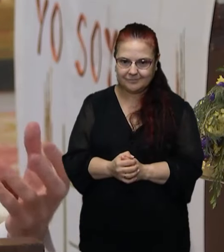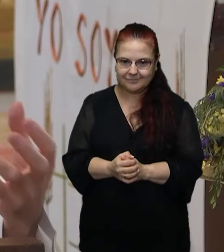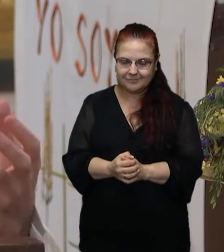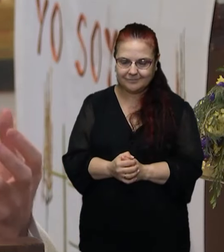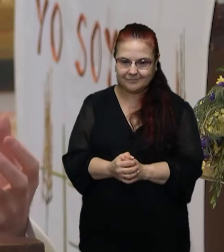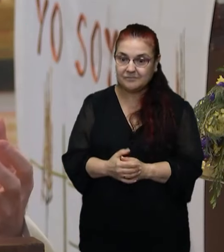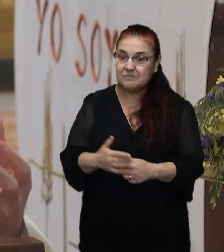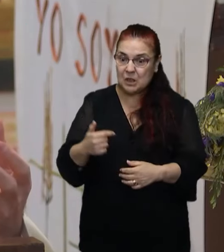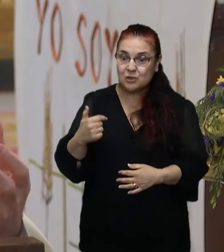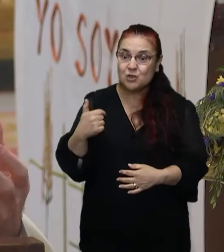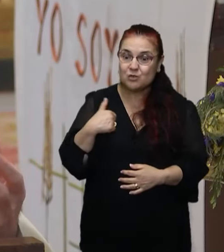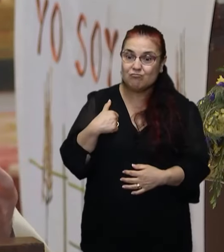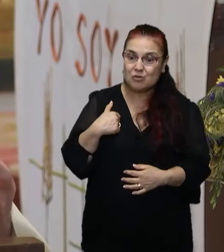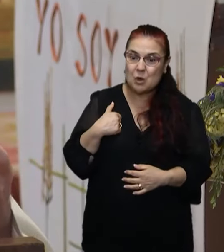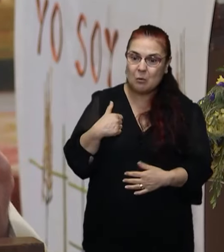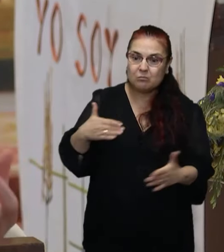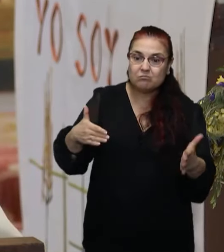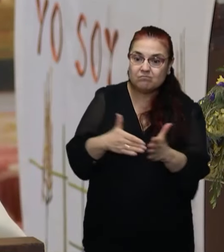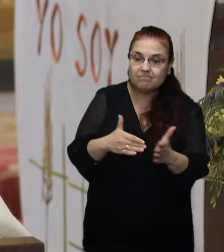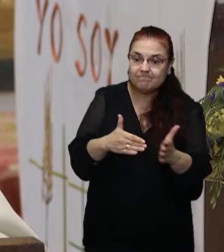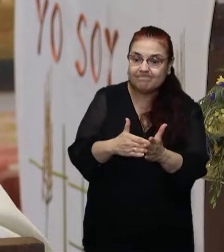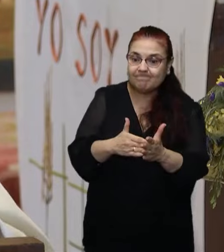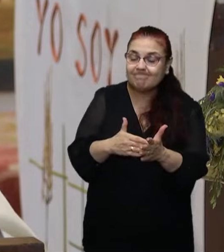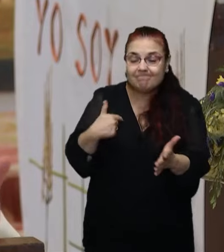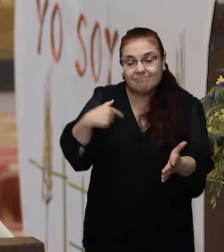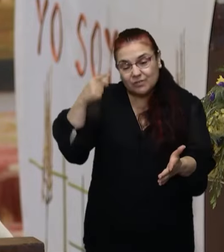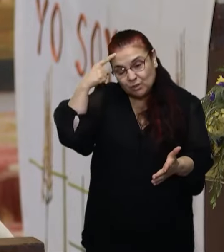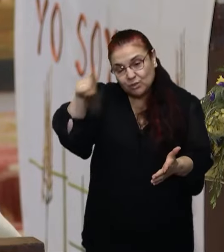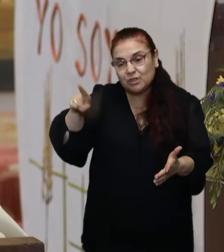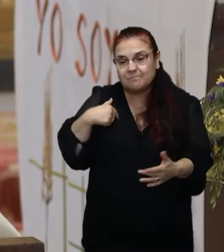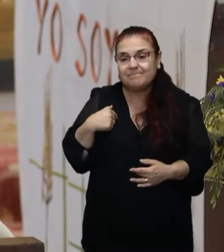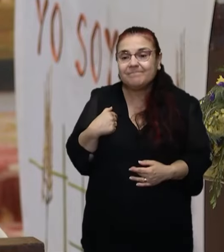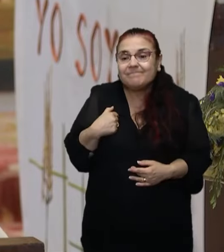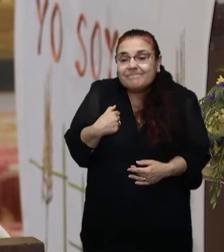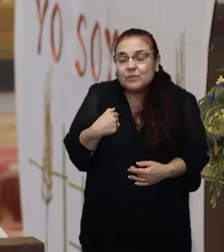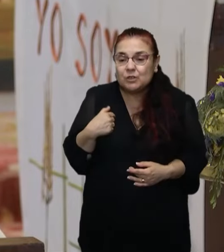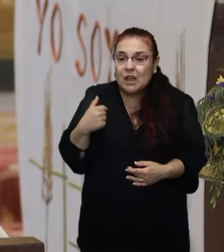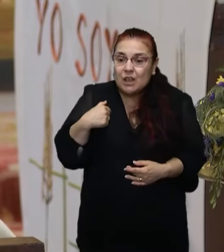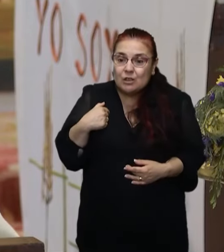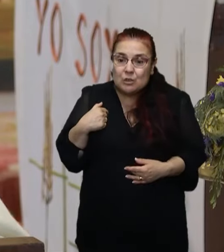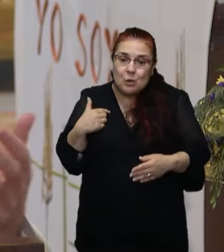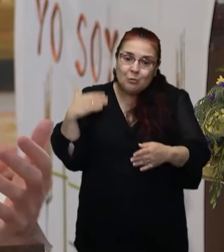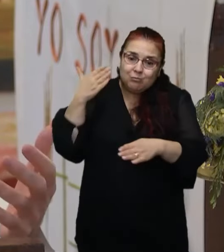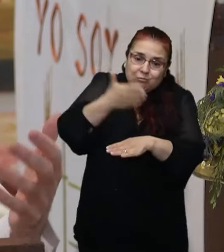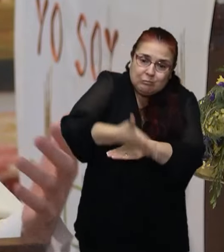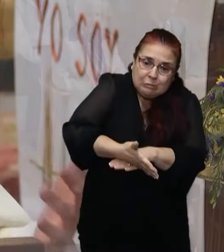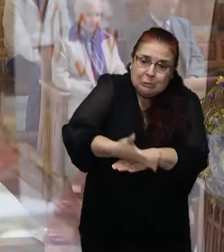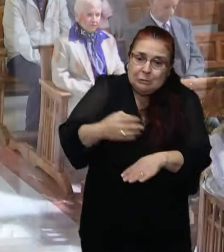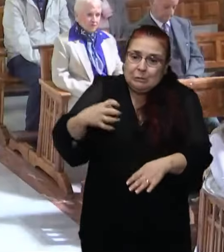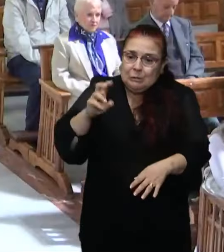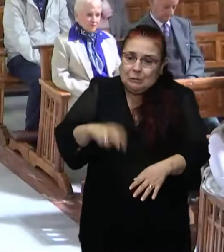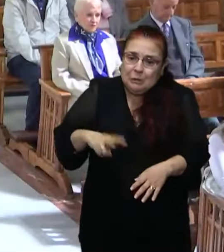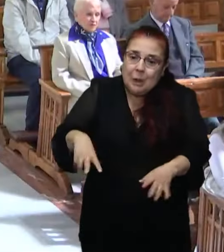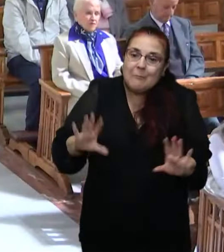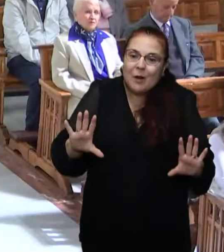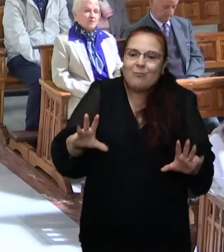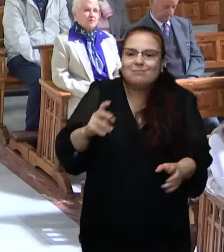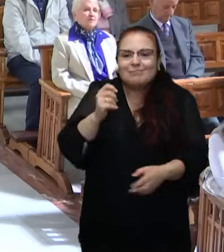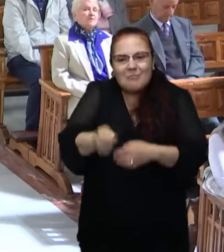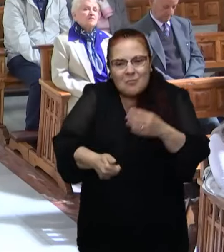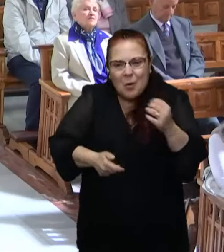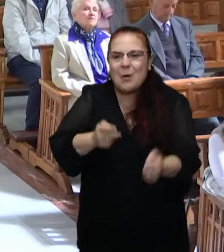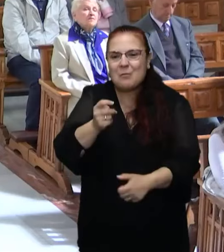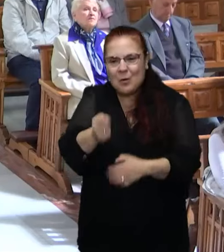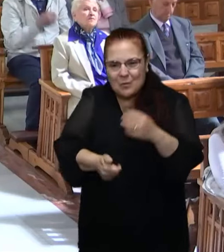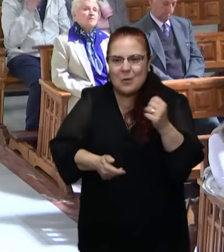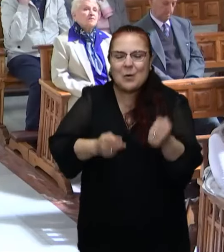Mis límites están ahí. Parece que no los voy a superar nunca. Bueno, poco a poco, poco a poco,